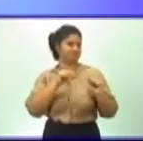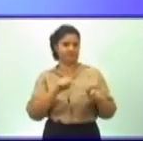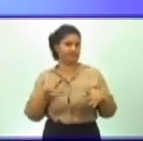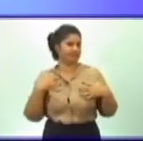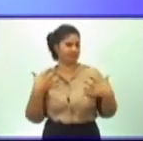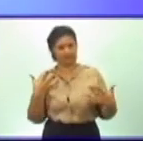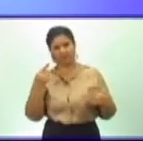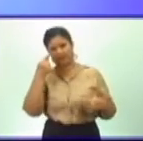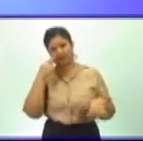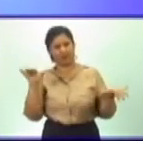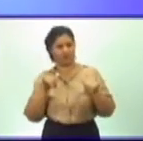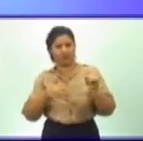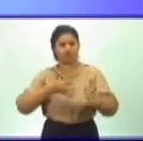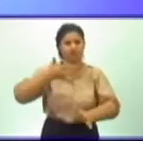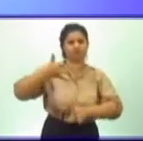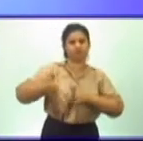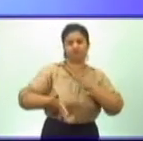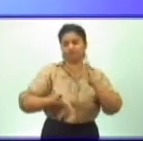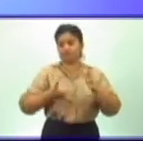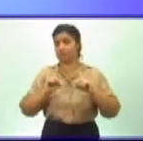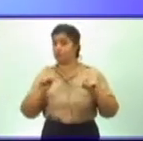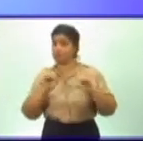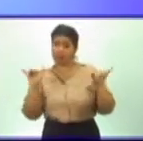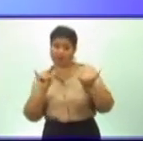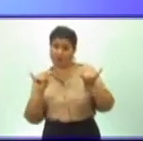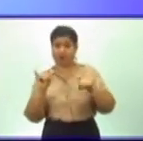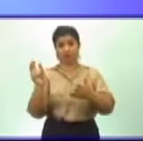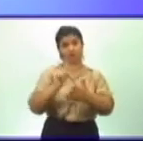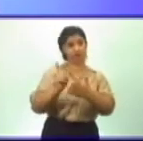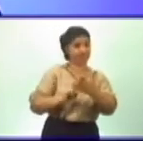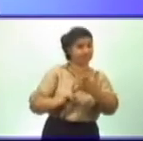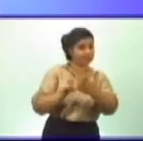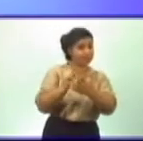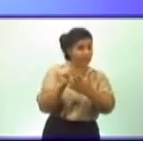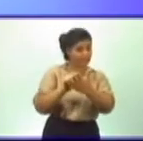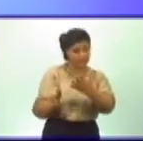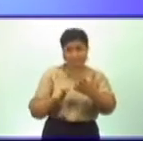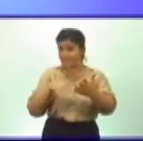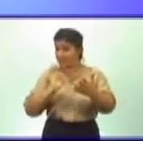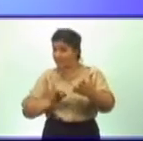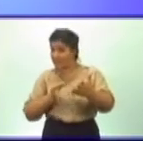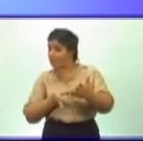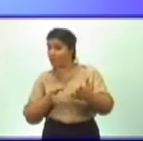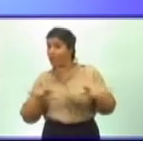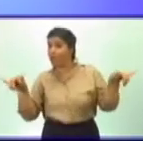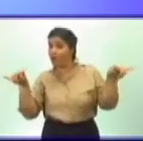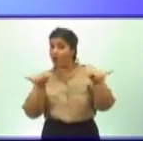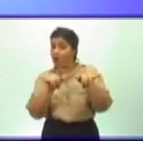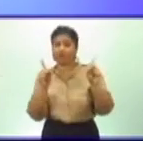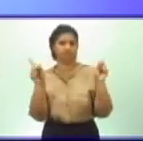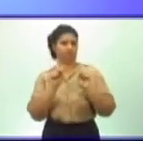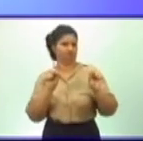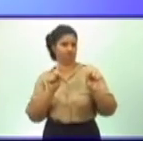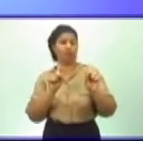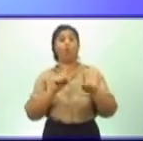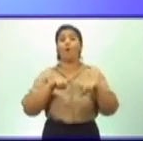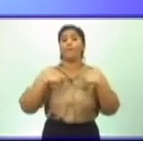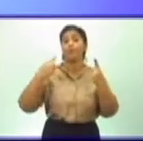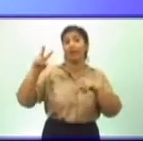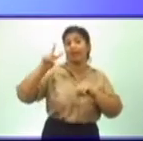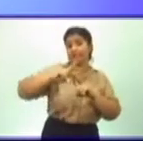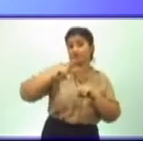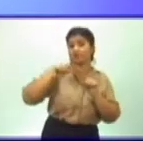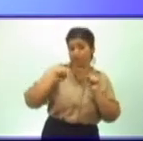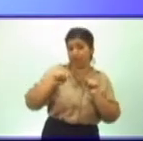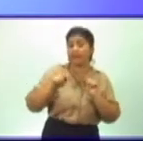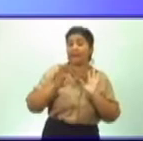obra. No tal y como está escrita, porque por supuesto cuando se lleva a televisión sufre algunos cambios de la obra